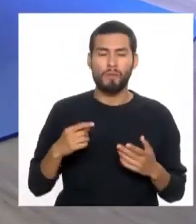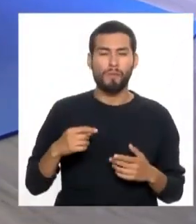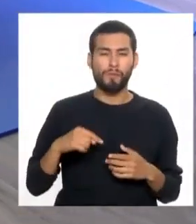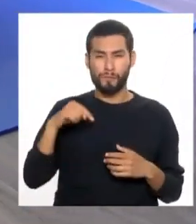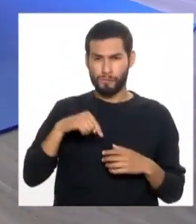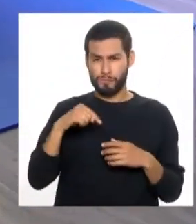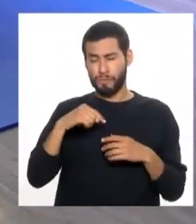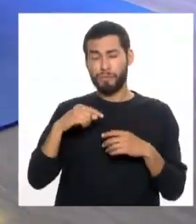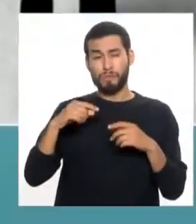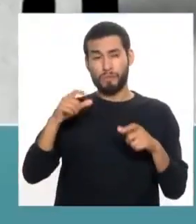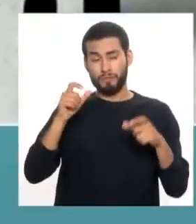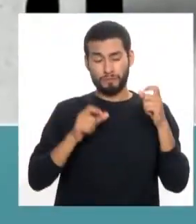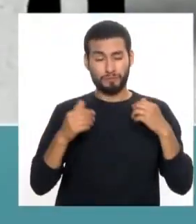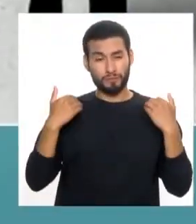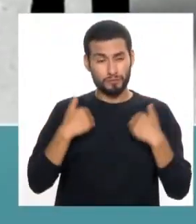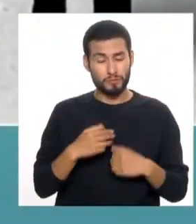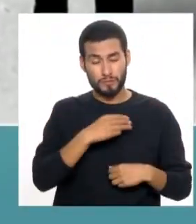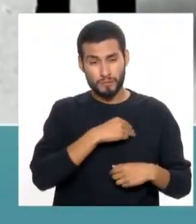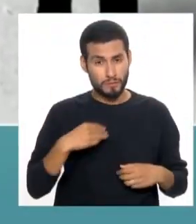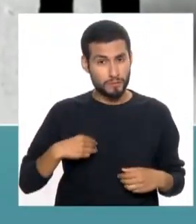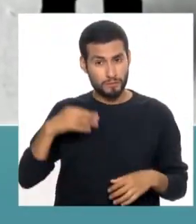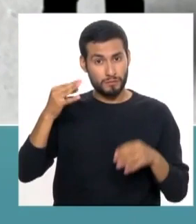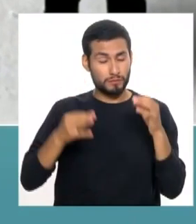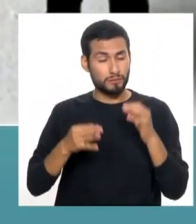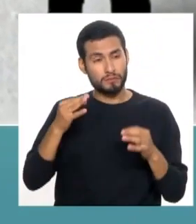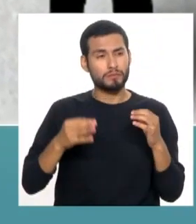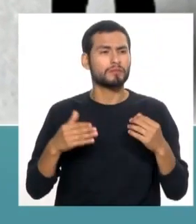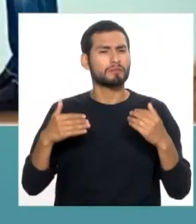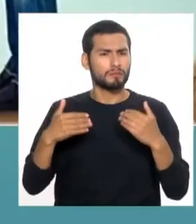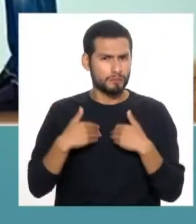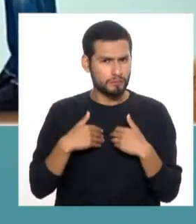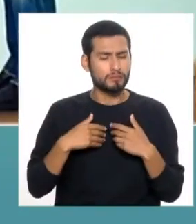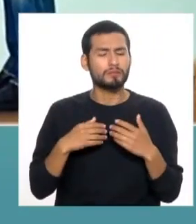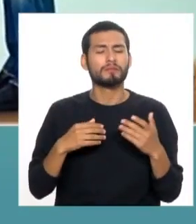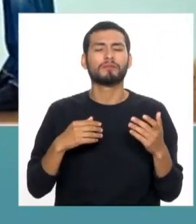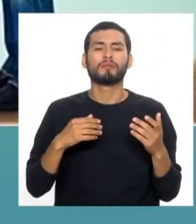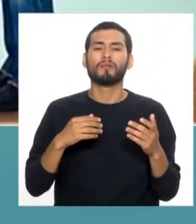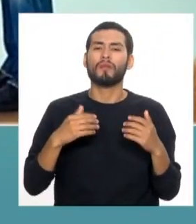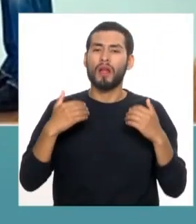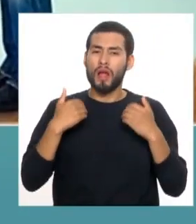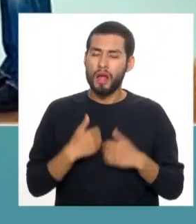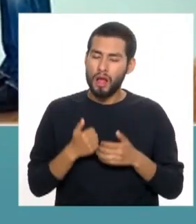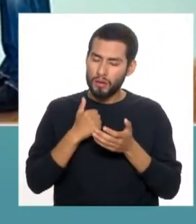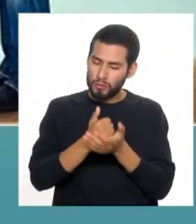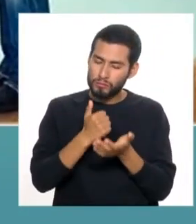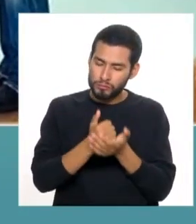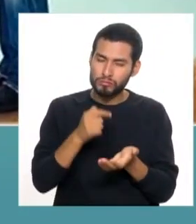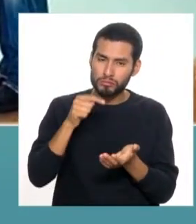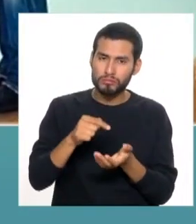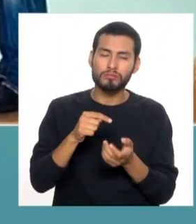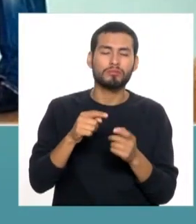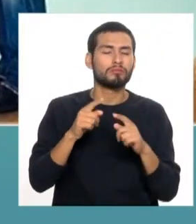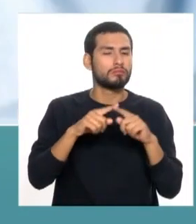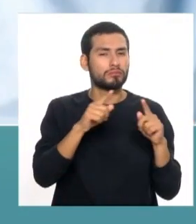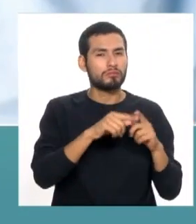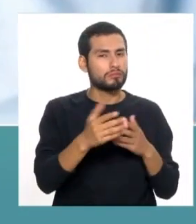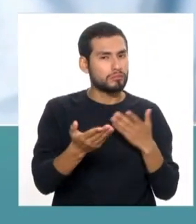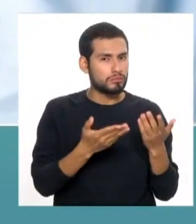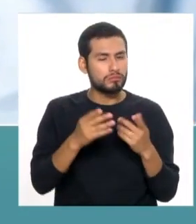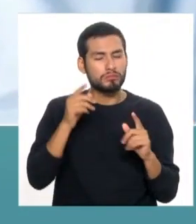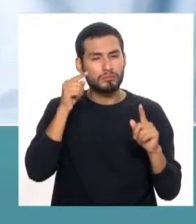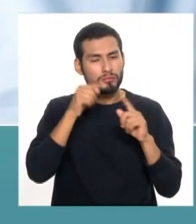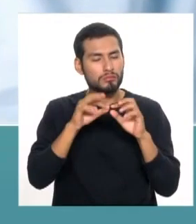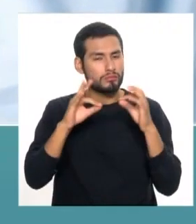la defensa pública del Ministerio de Justicia contamos con defensores públicos de asistencia legal que brindamos servicios en materia